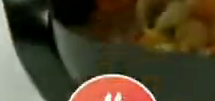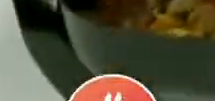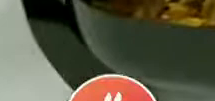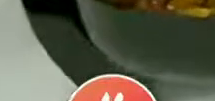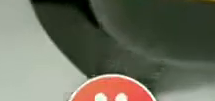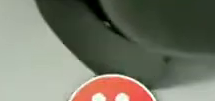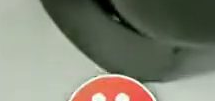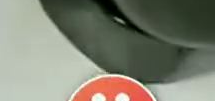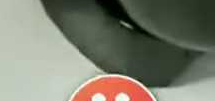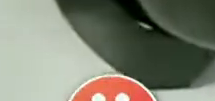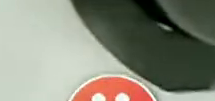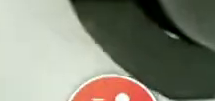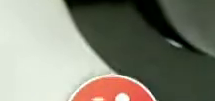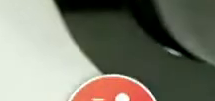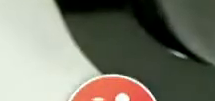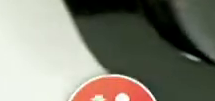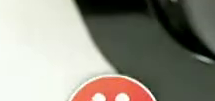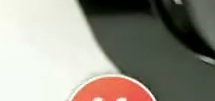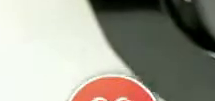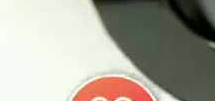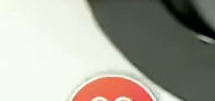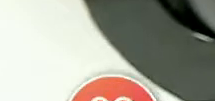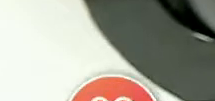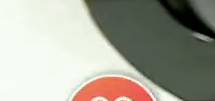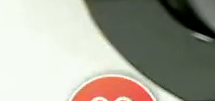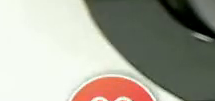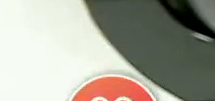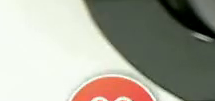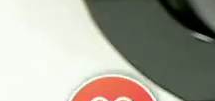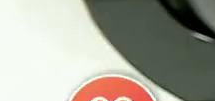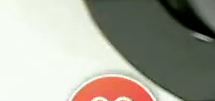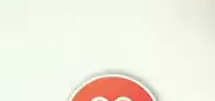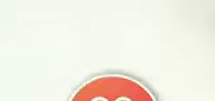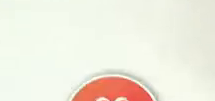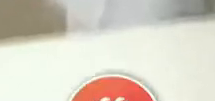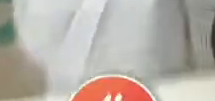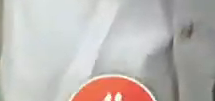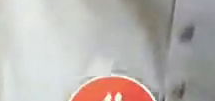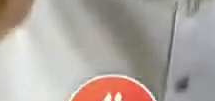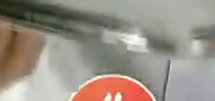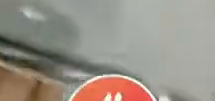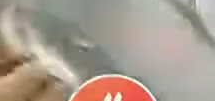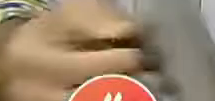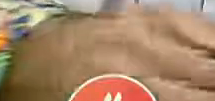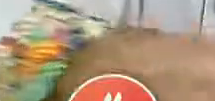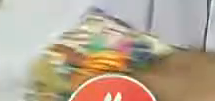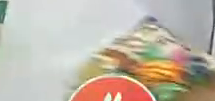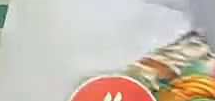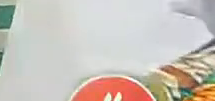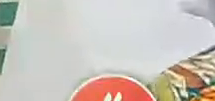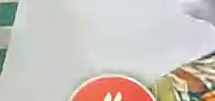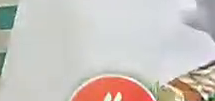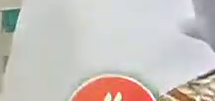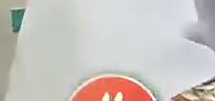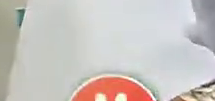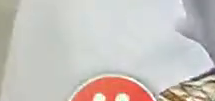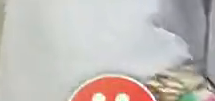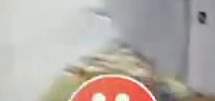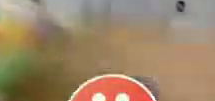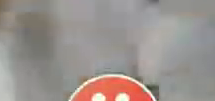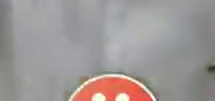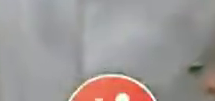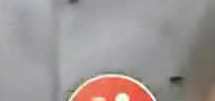los camarógrafos y todo el receso aquí. Todo el mundo, hágale una toma a los chicos. Hágale una